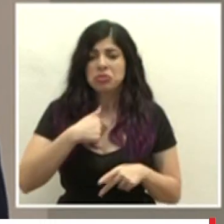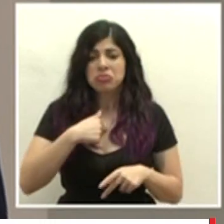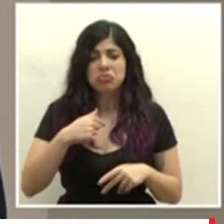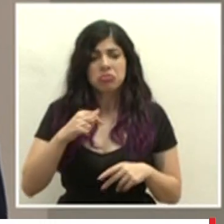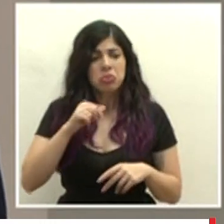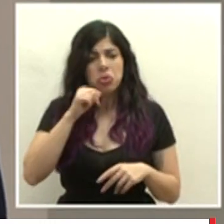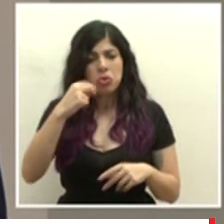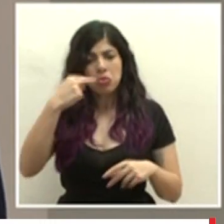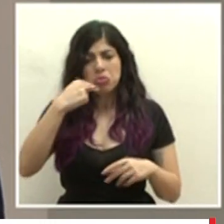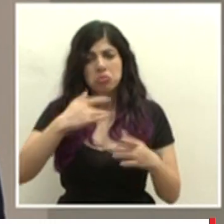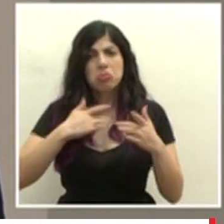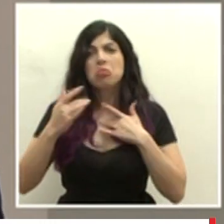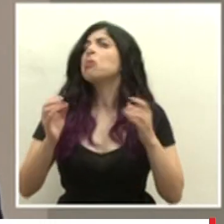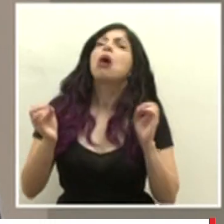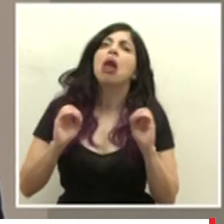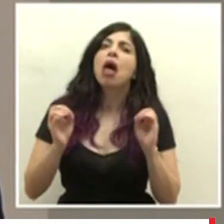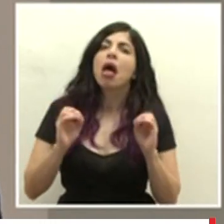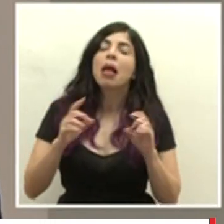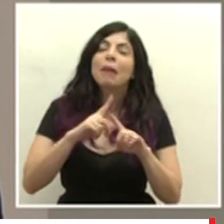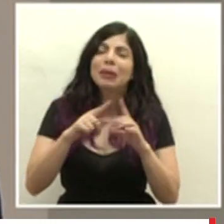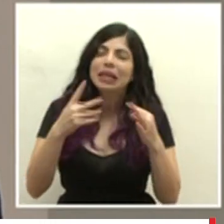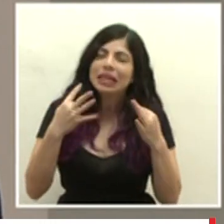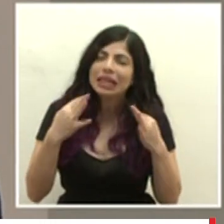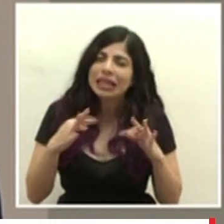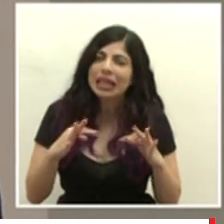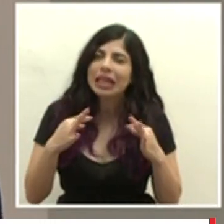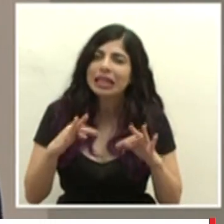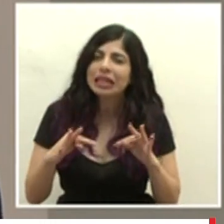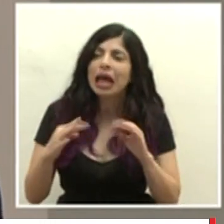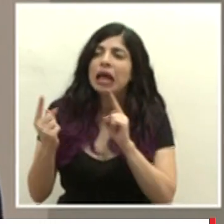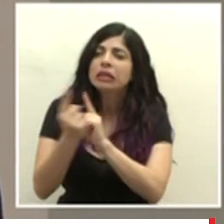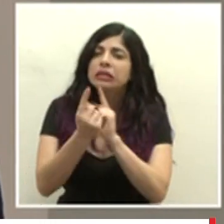con síntomas, pues obviamente tratar de minimizar el